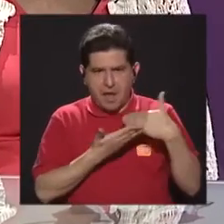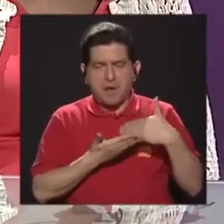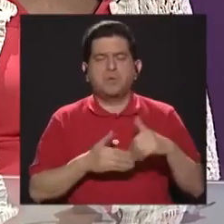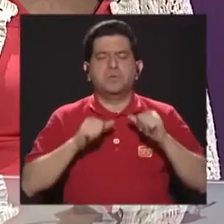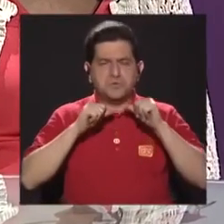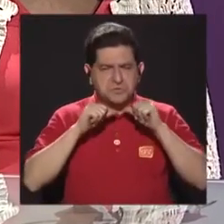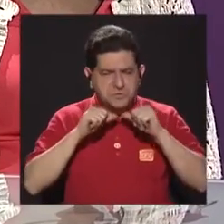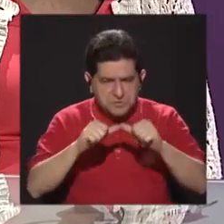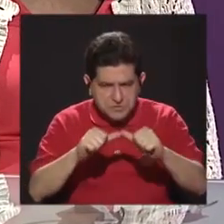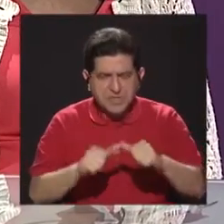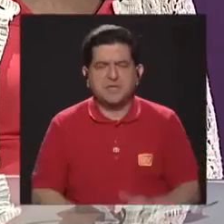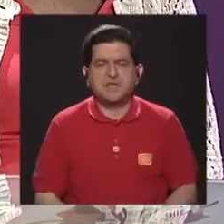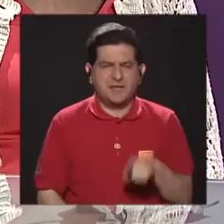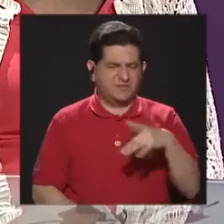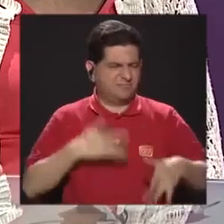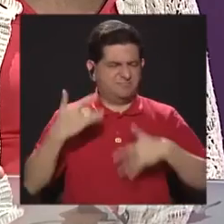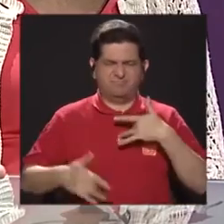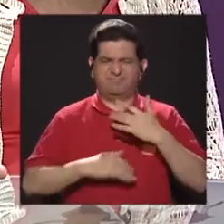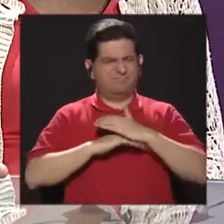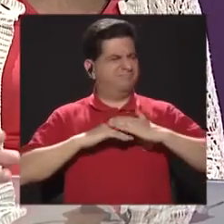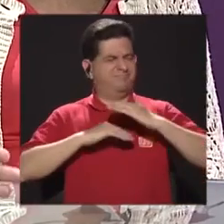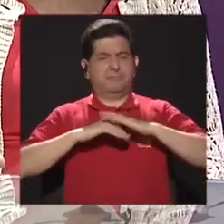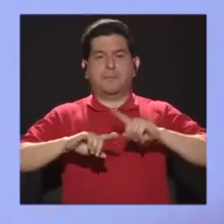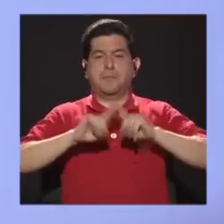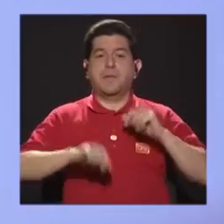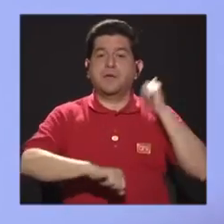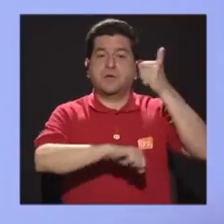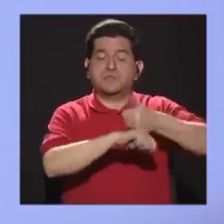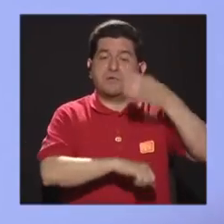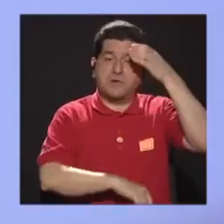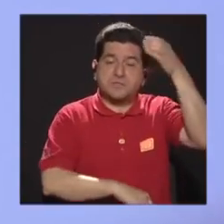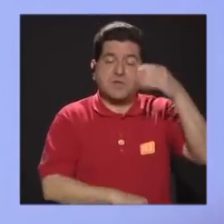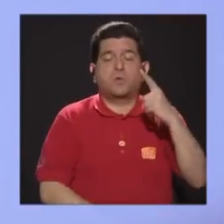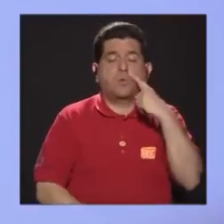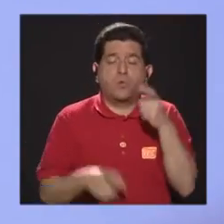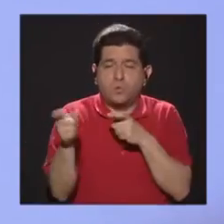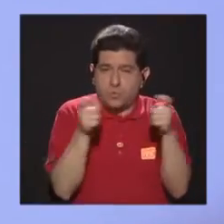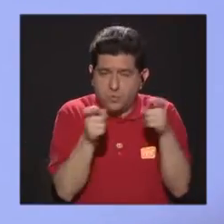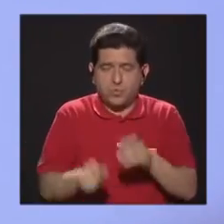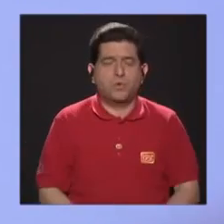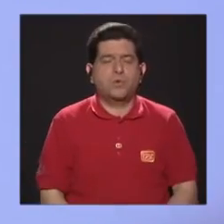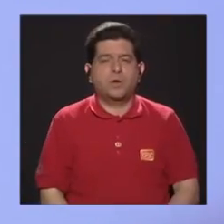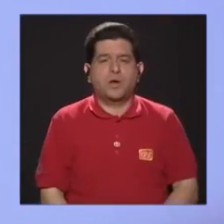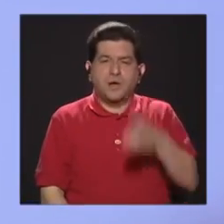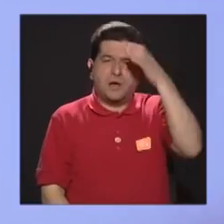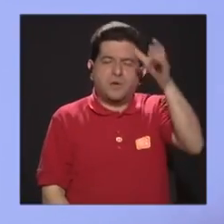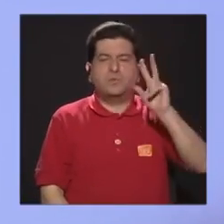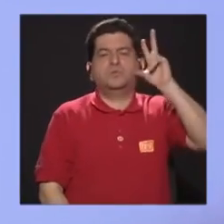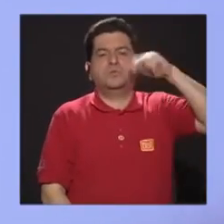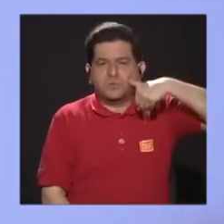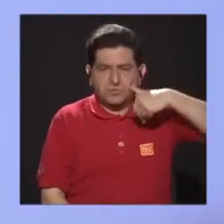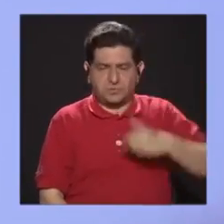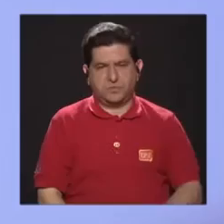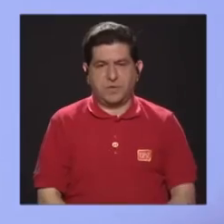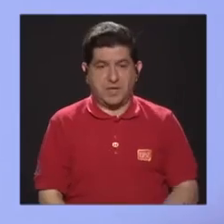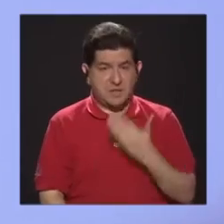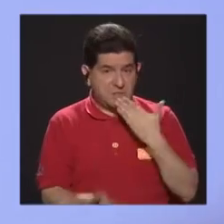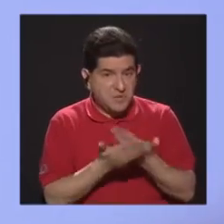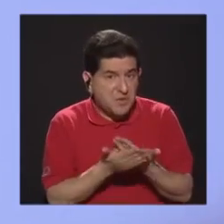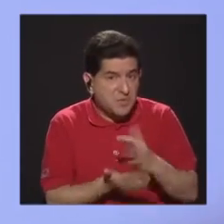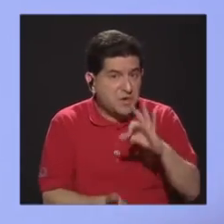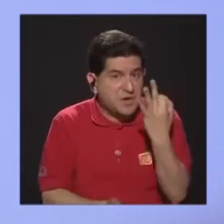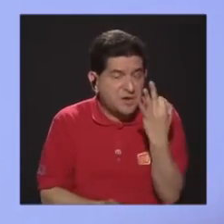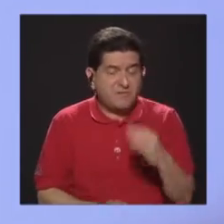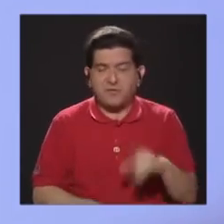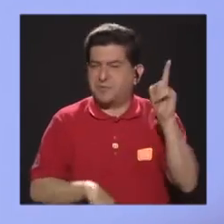Pues realmente lo que plantea es que estamos en una cultura patriarcal, una cultura machista, que por las buenas no se van a